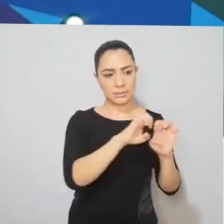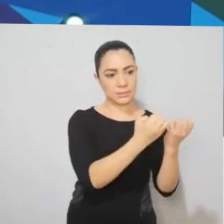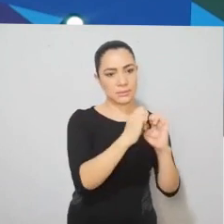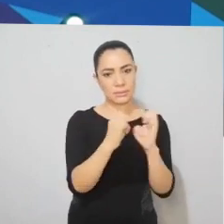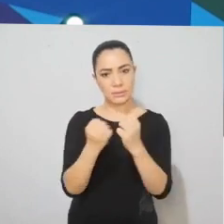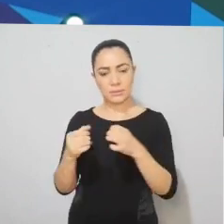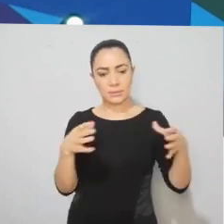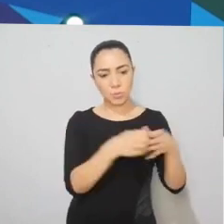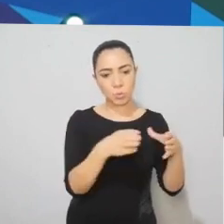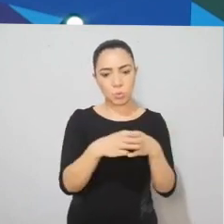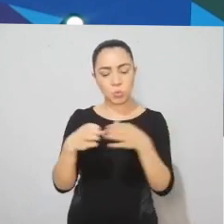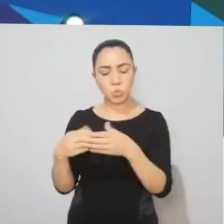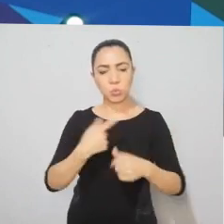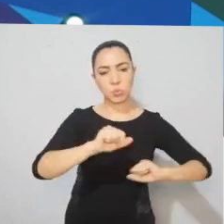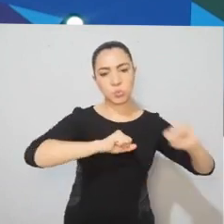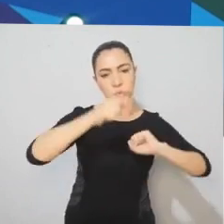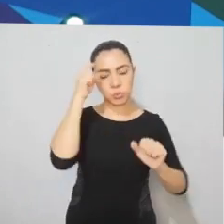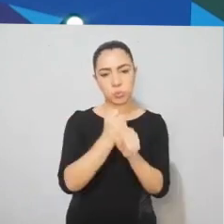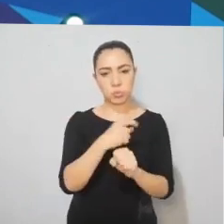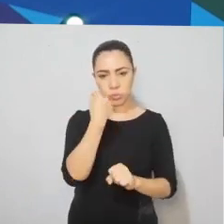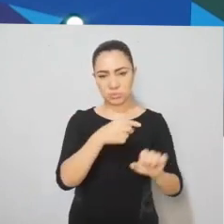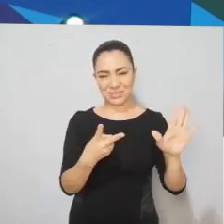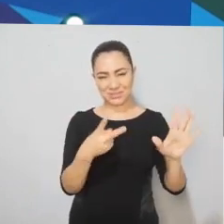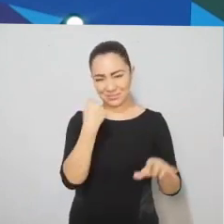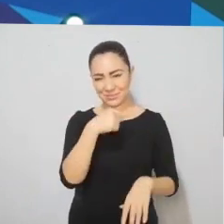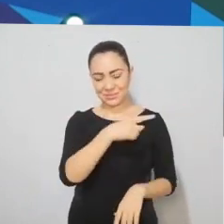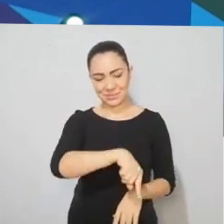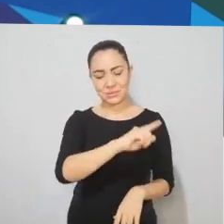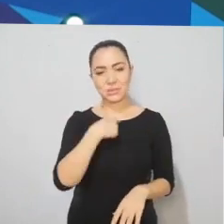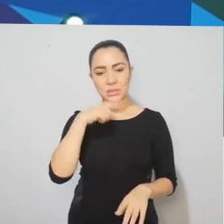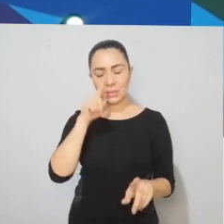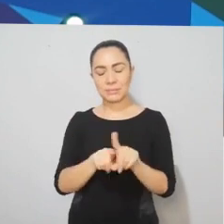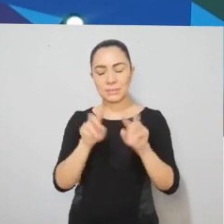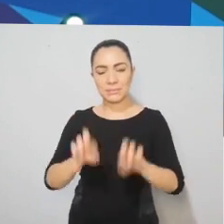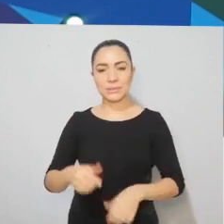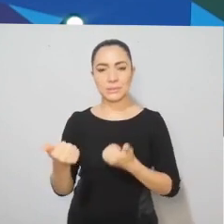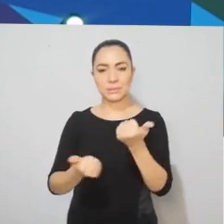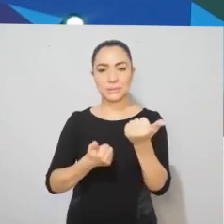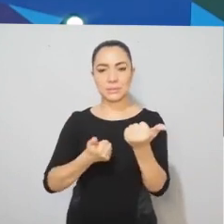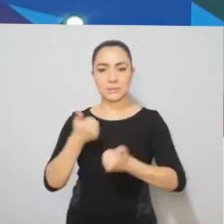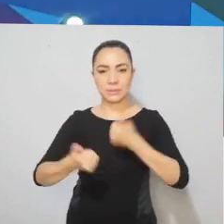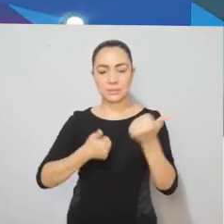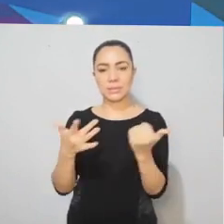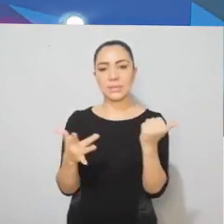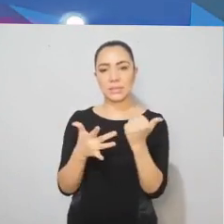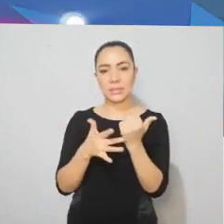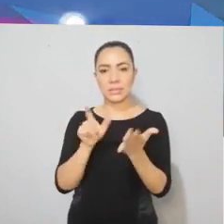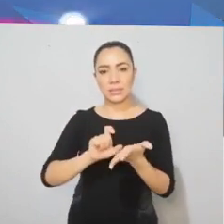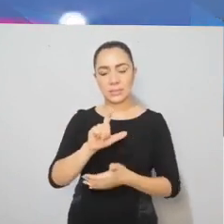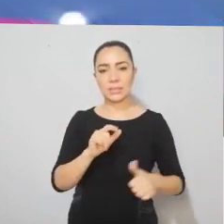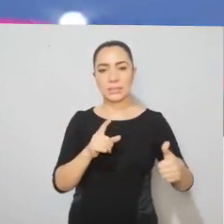trabajo. Asimismo, al personal administrativo y técnico del colegio, Ana